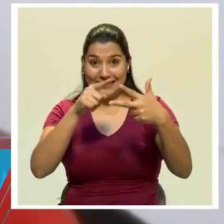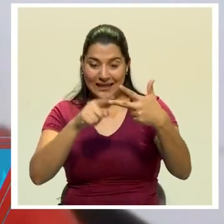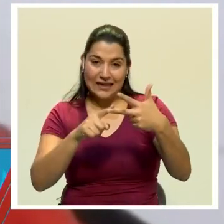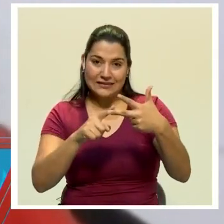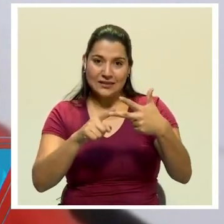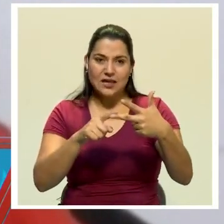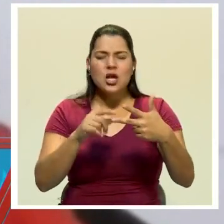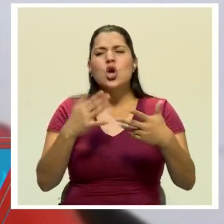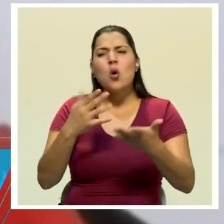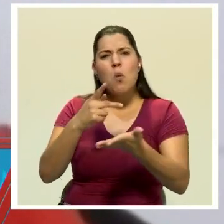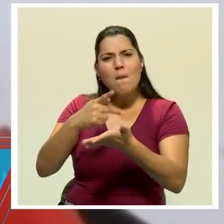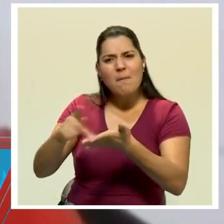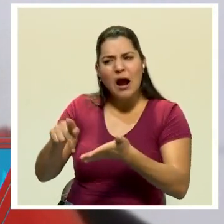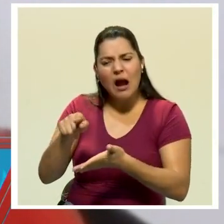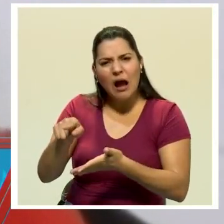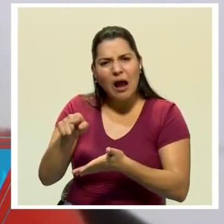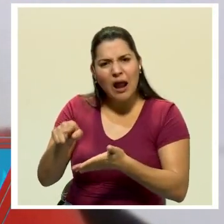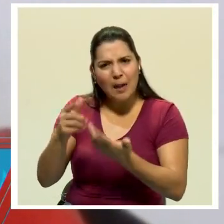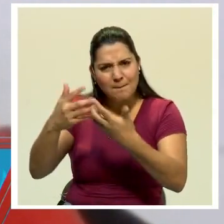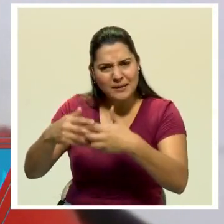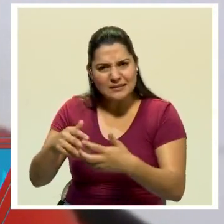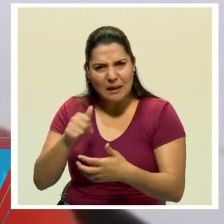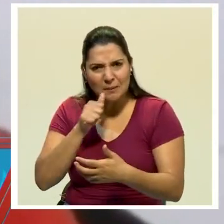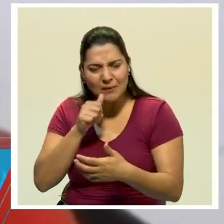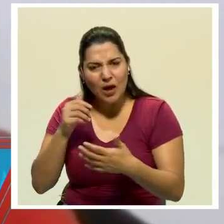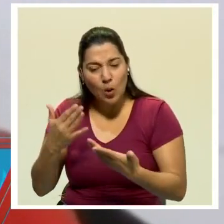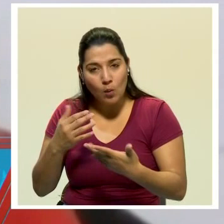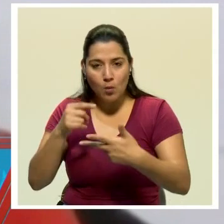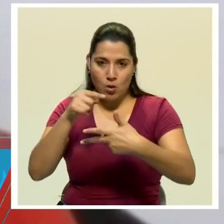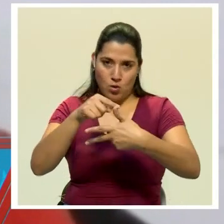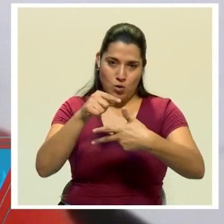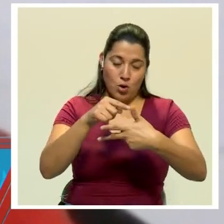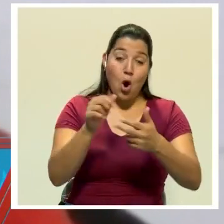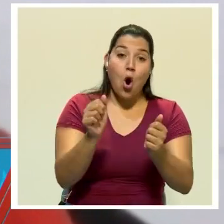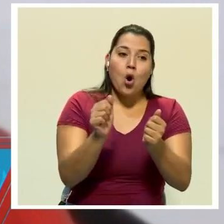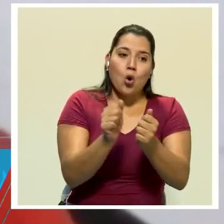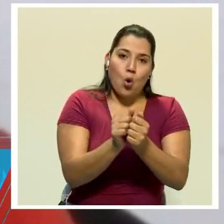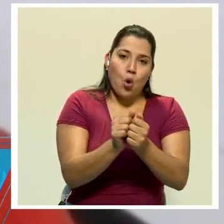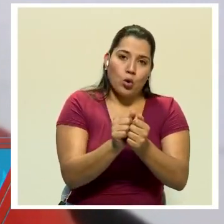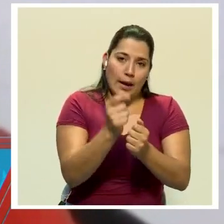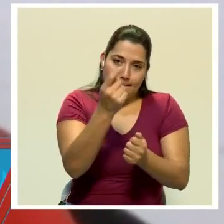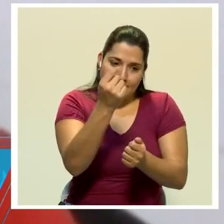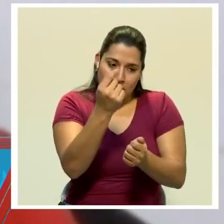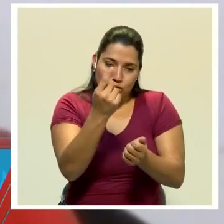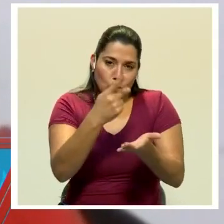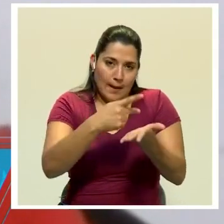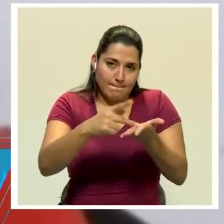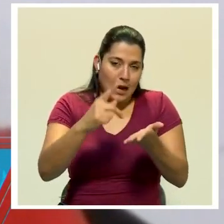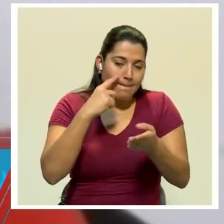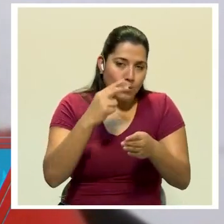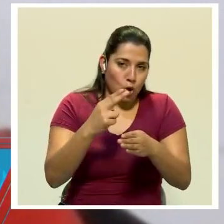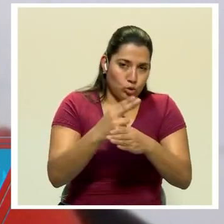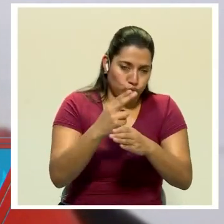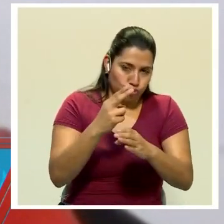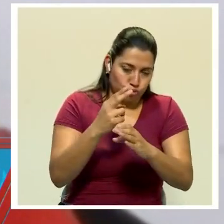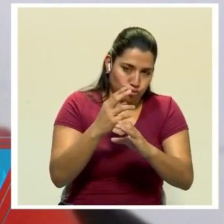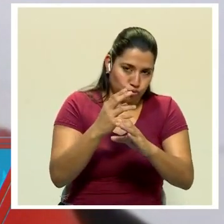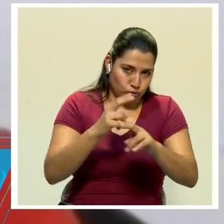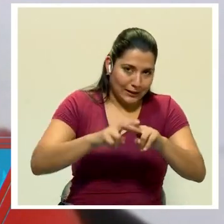tarifa, que tiene que ser una tarifa social, no puede ser una tarifa en la que no